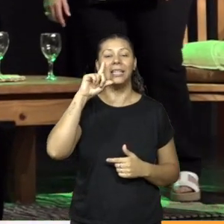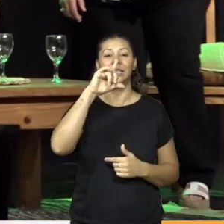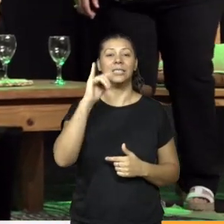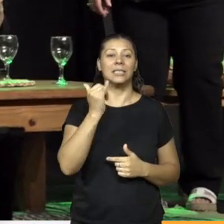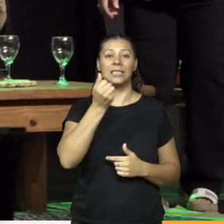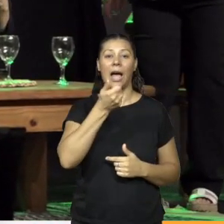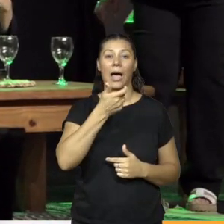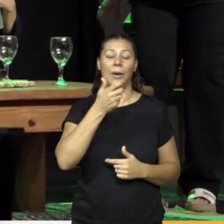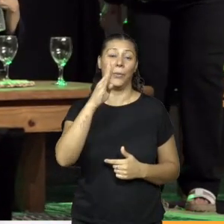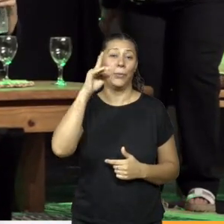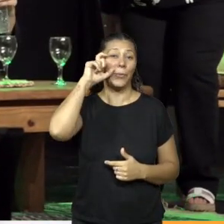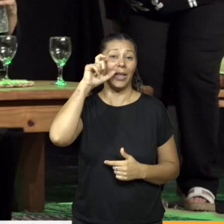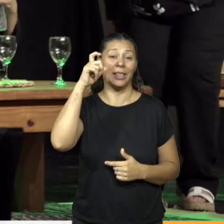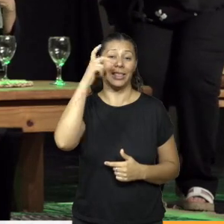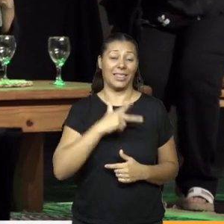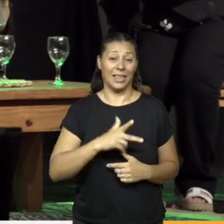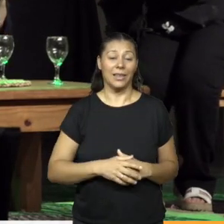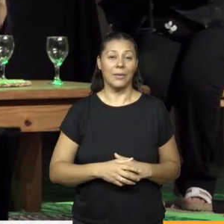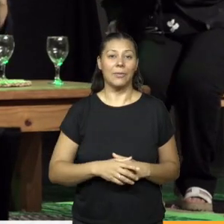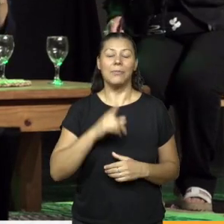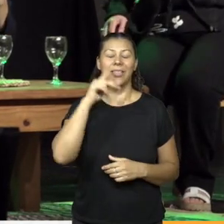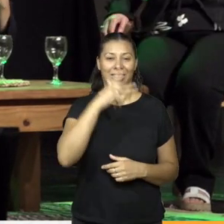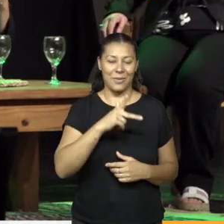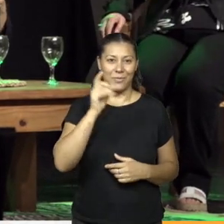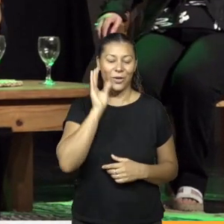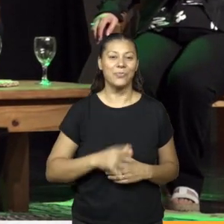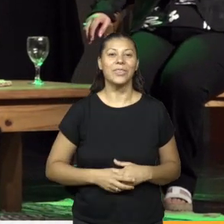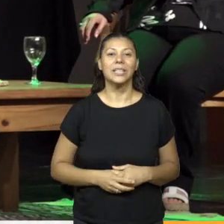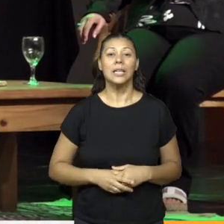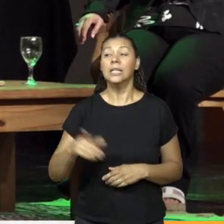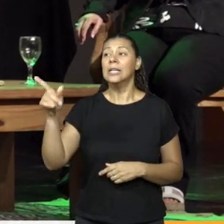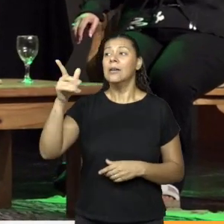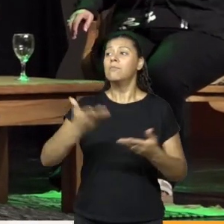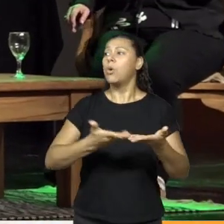¿Alguna pregunta en el público? Bien, por favor.